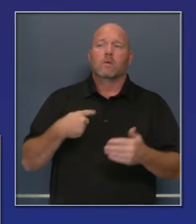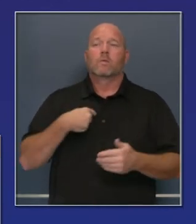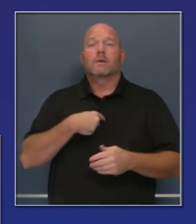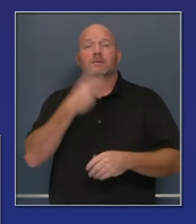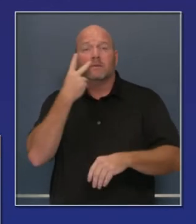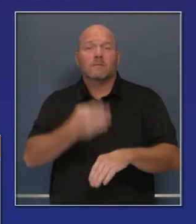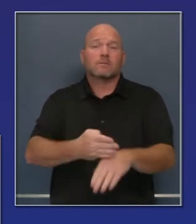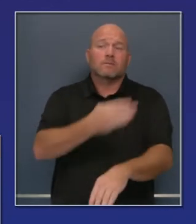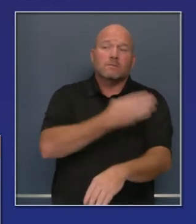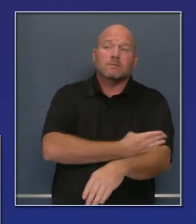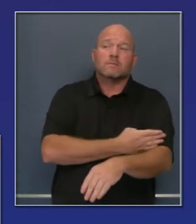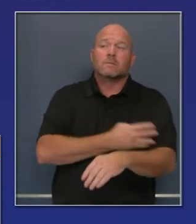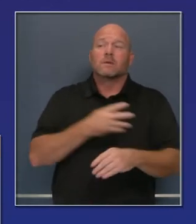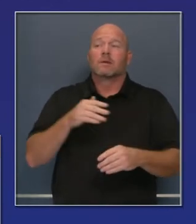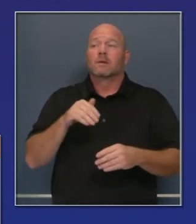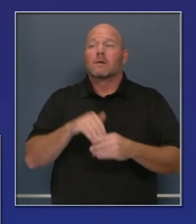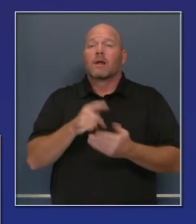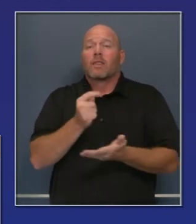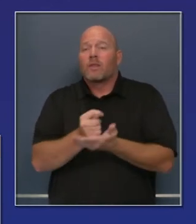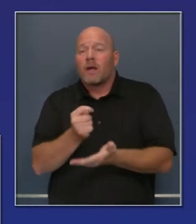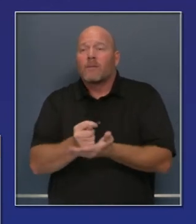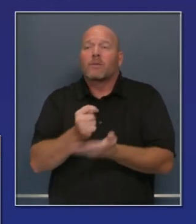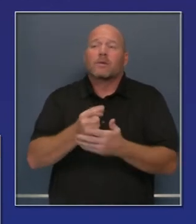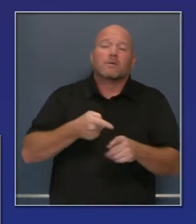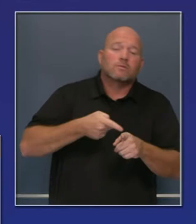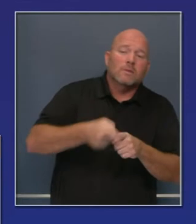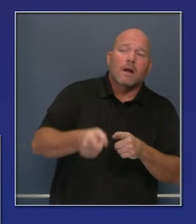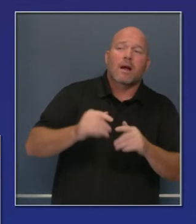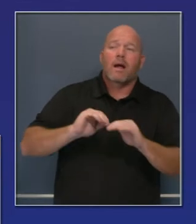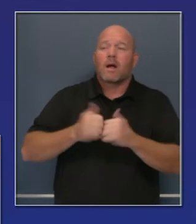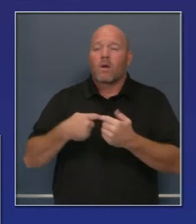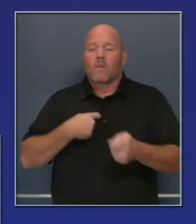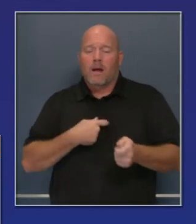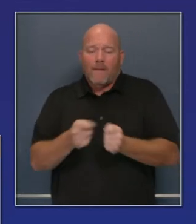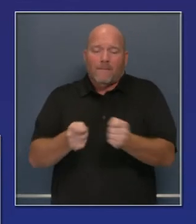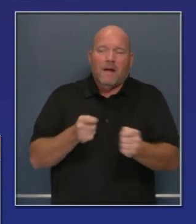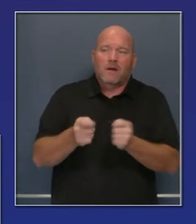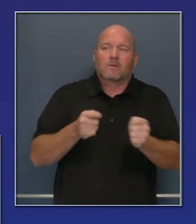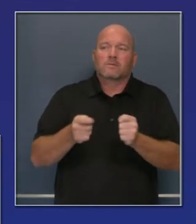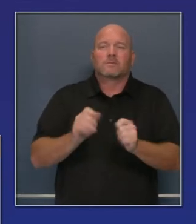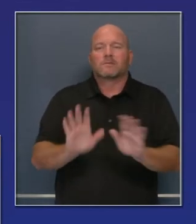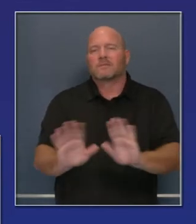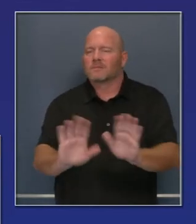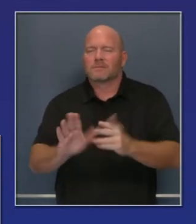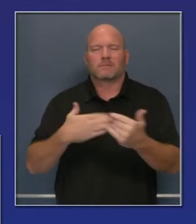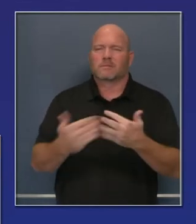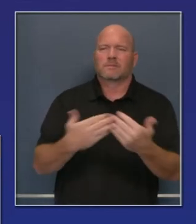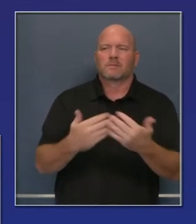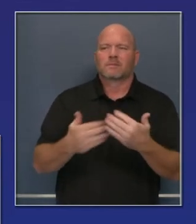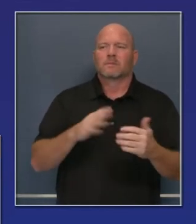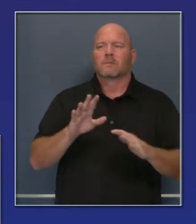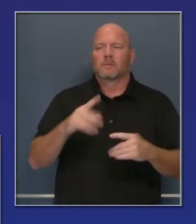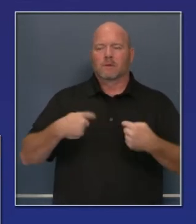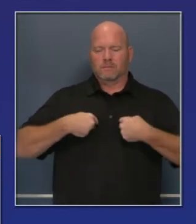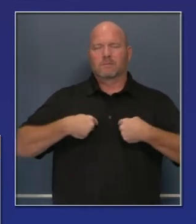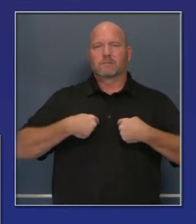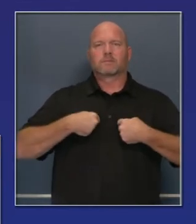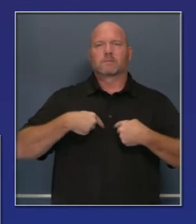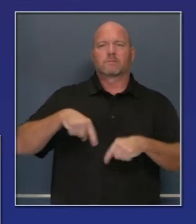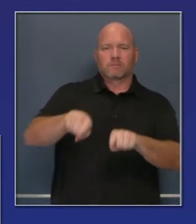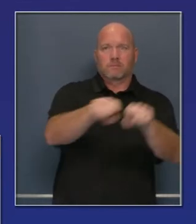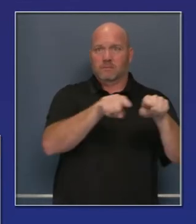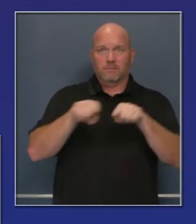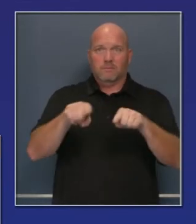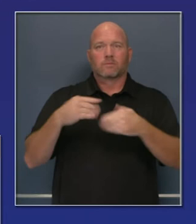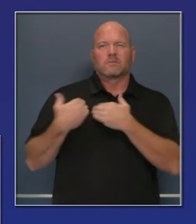especialmente aquellos que corren riesgo. Hemos visto las terapias y cómo se administra la enfermedad, y sin embargo hay personas que pierden